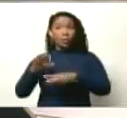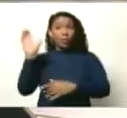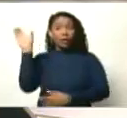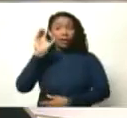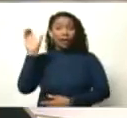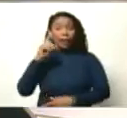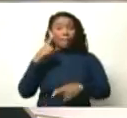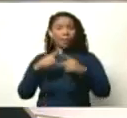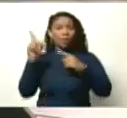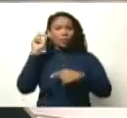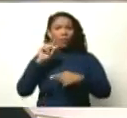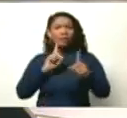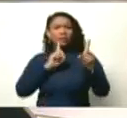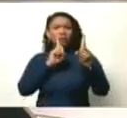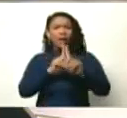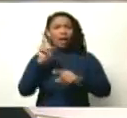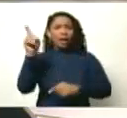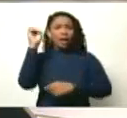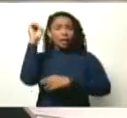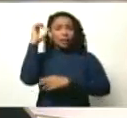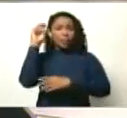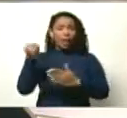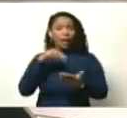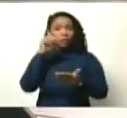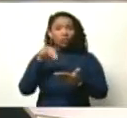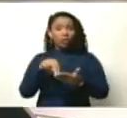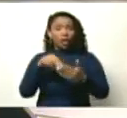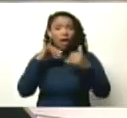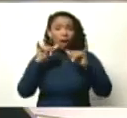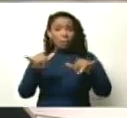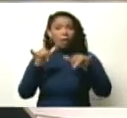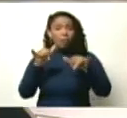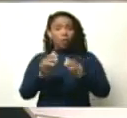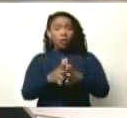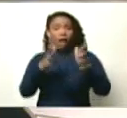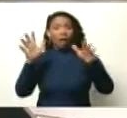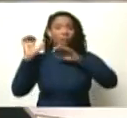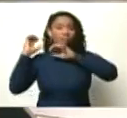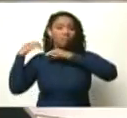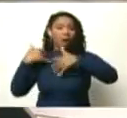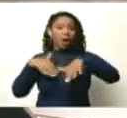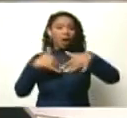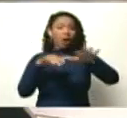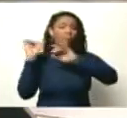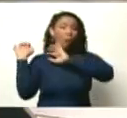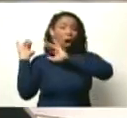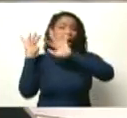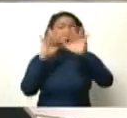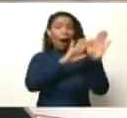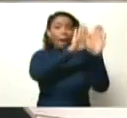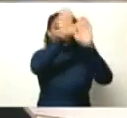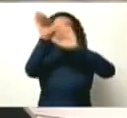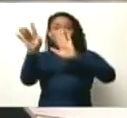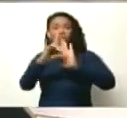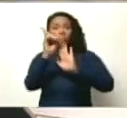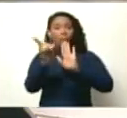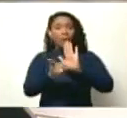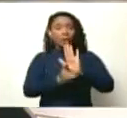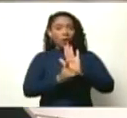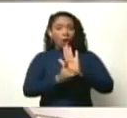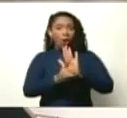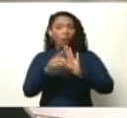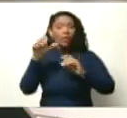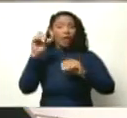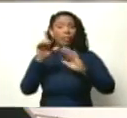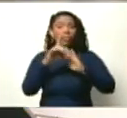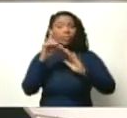pero también muy cerquita allí está el Palacio Federal Legislativo y ahora mismo hay una gran concentración en favor del diplomático venezolano Alex